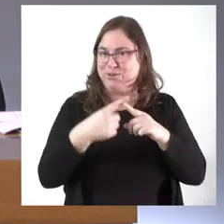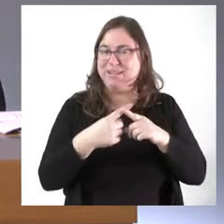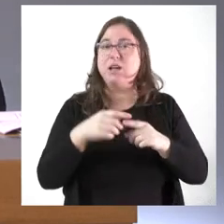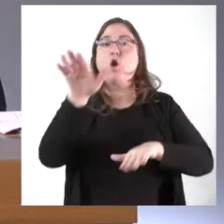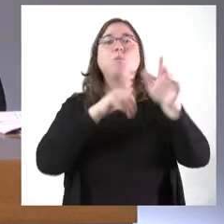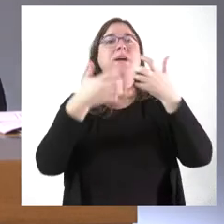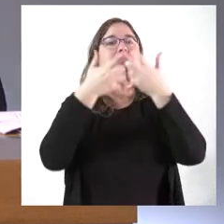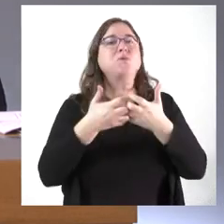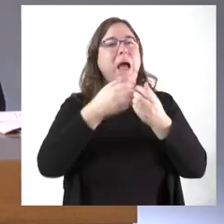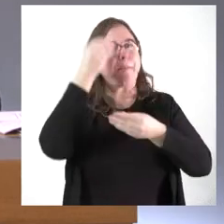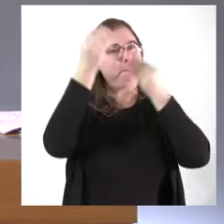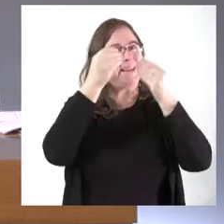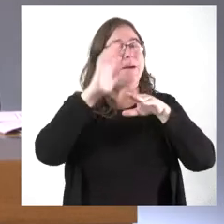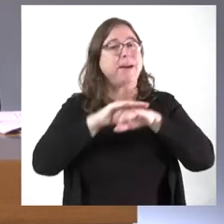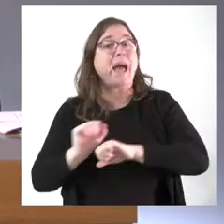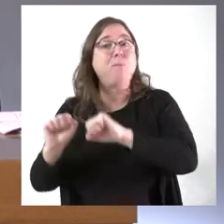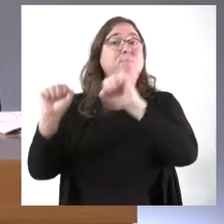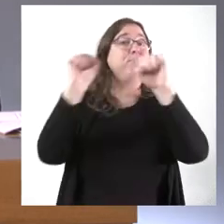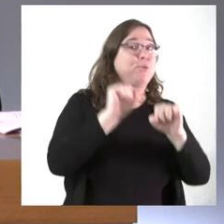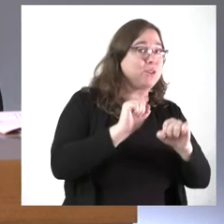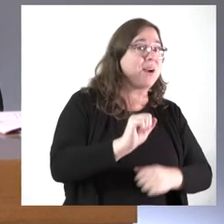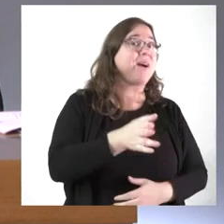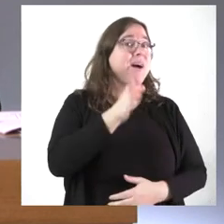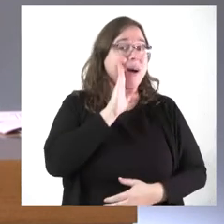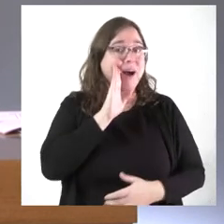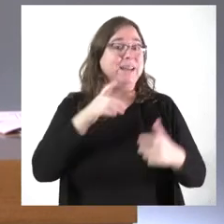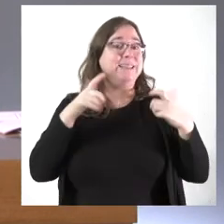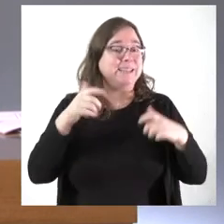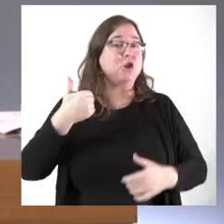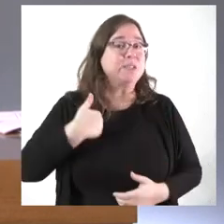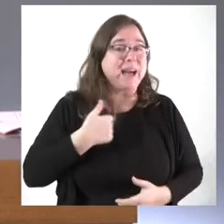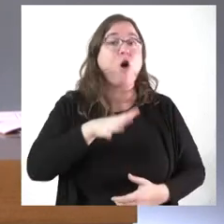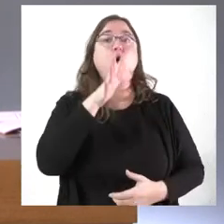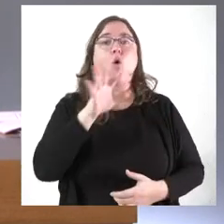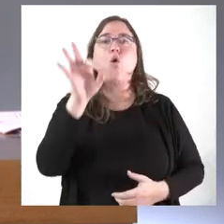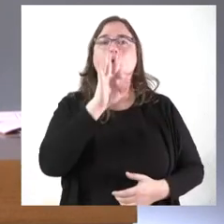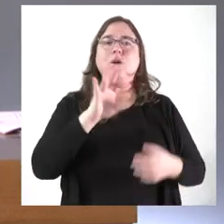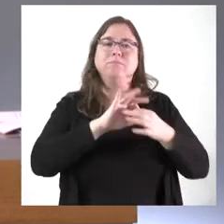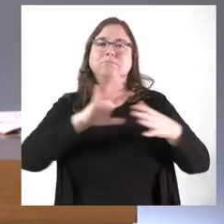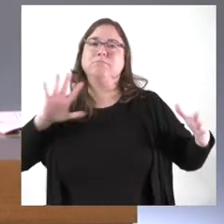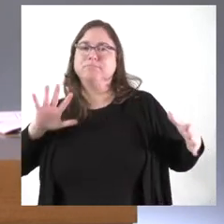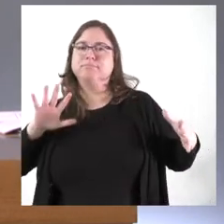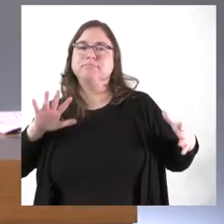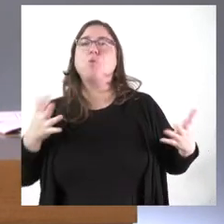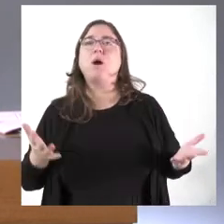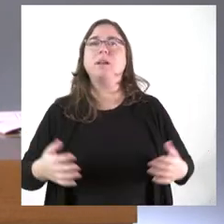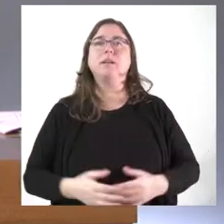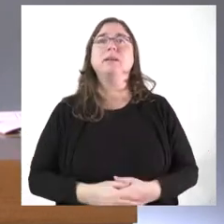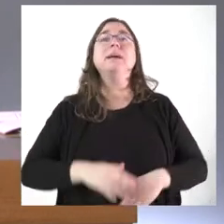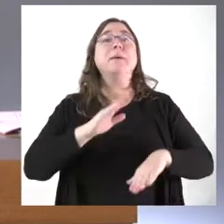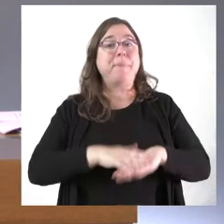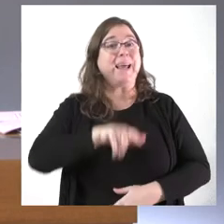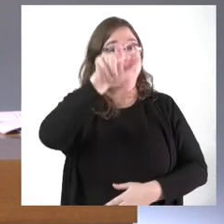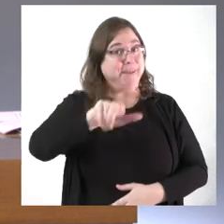convocatoria de Industria está pensada para profesionales que ya han trabajado en el sector o para personal que está que está ajeno al gremio para personal